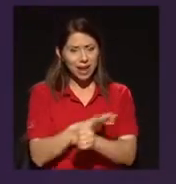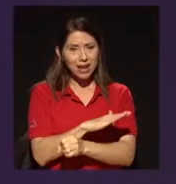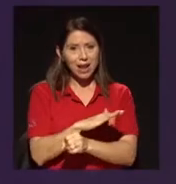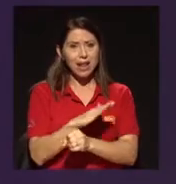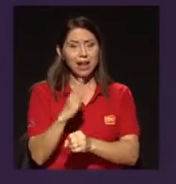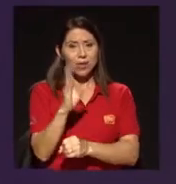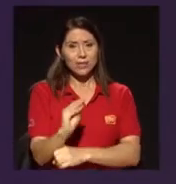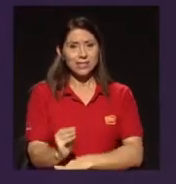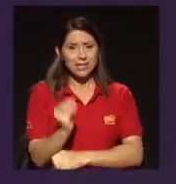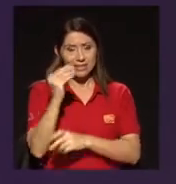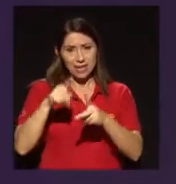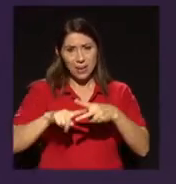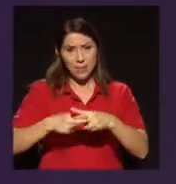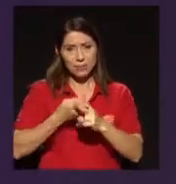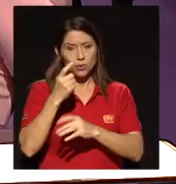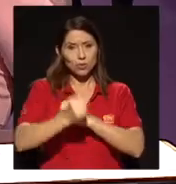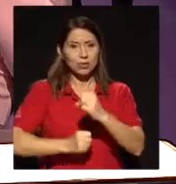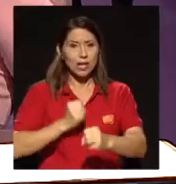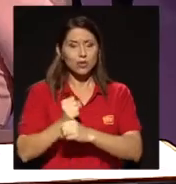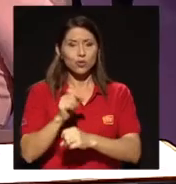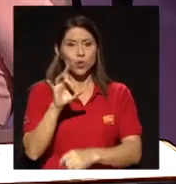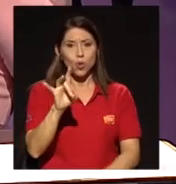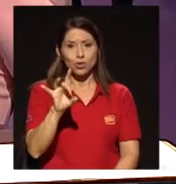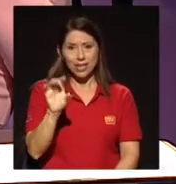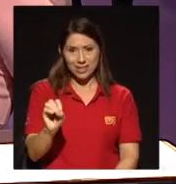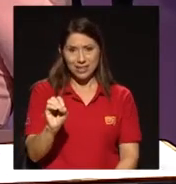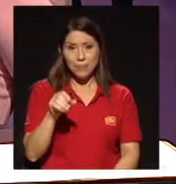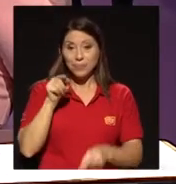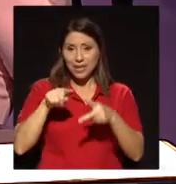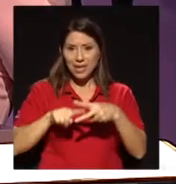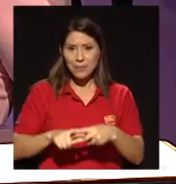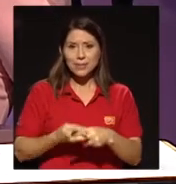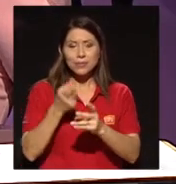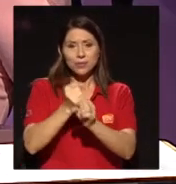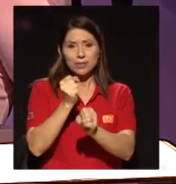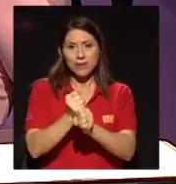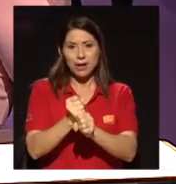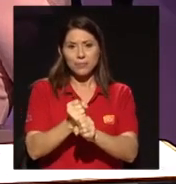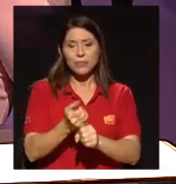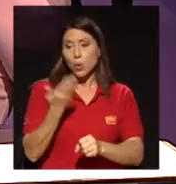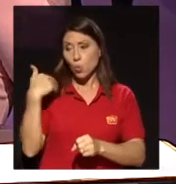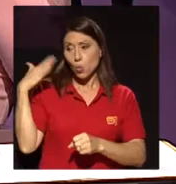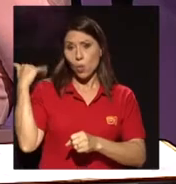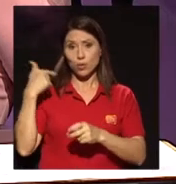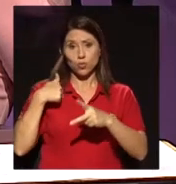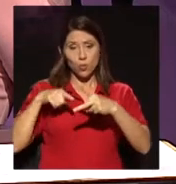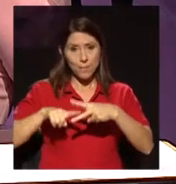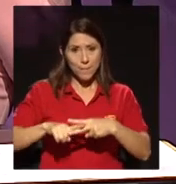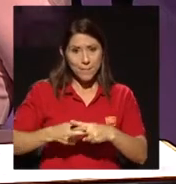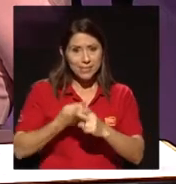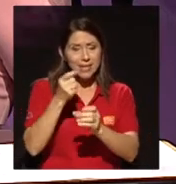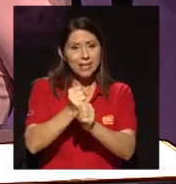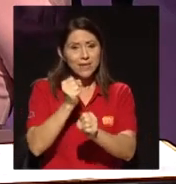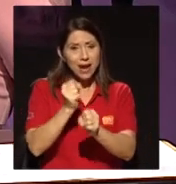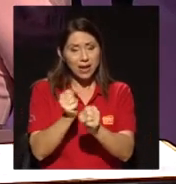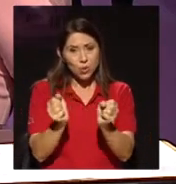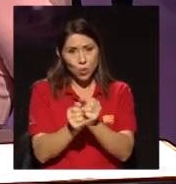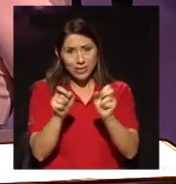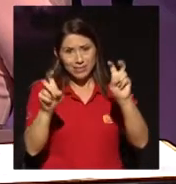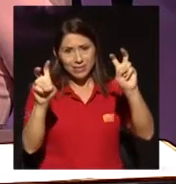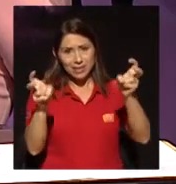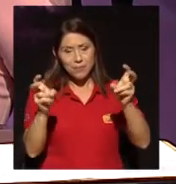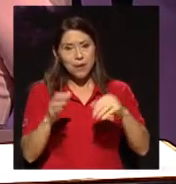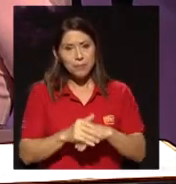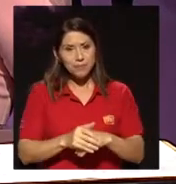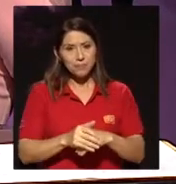a finales de los 80 y de ahí empezamos a trabajar. Cuando yo empecé a trabajar con este tema,